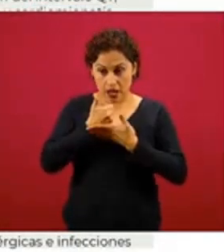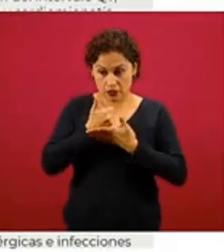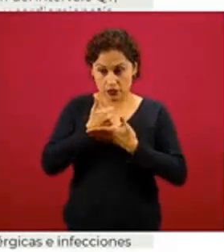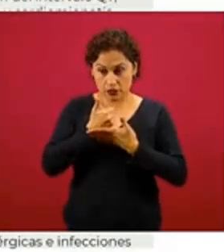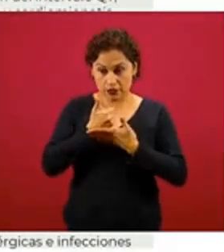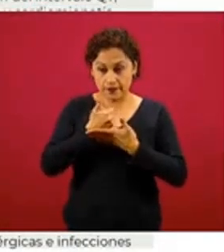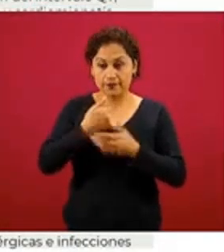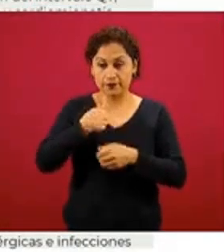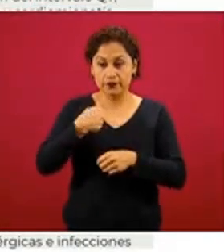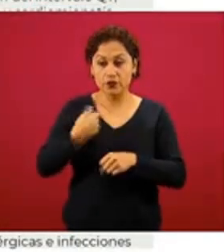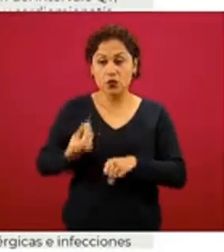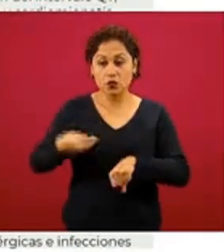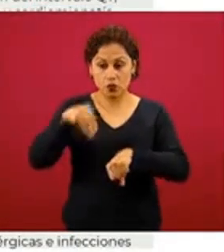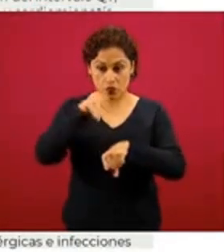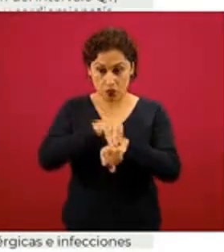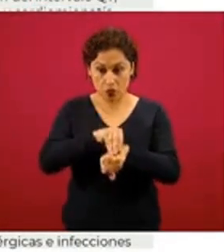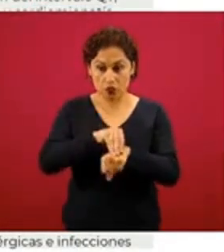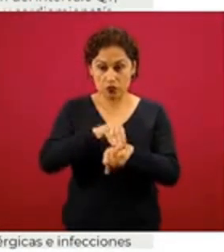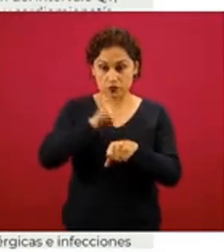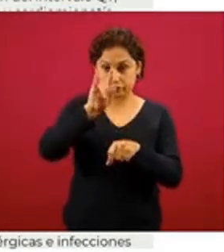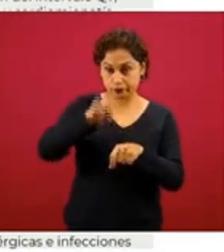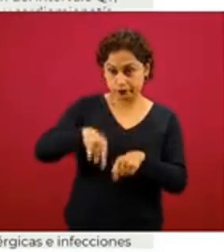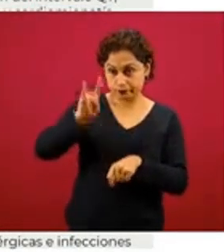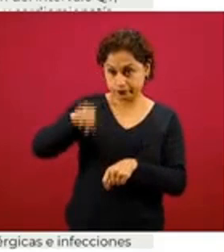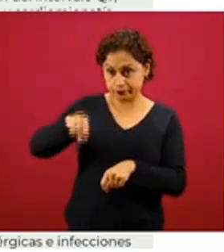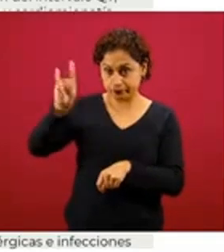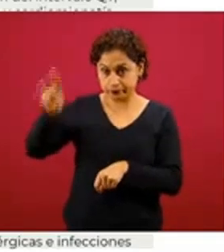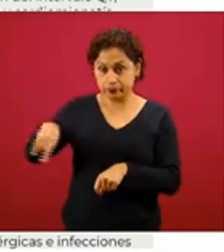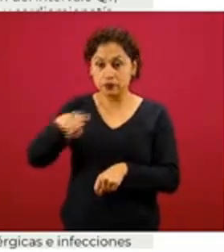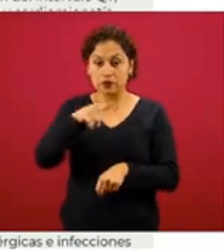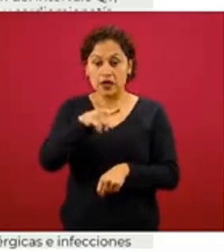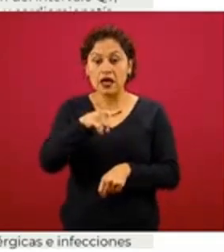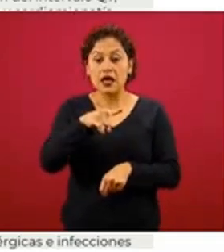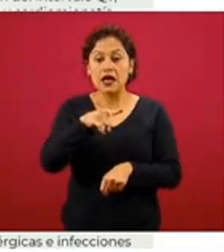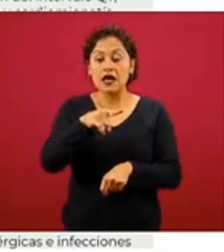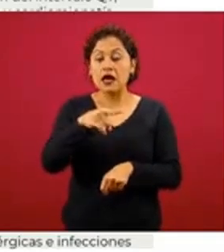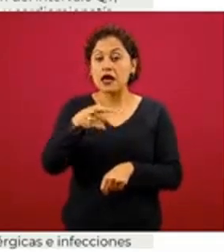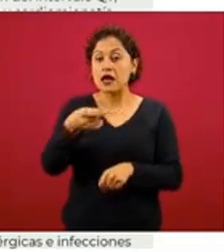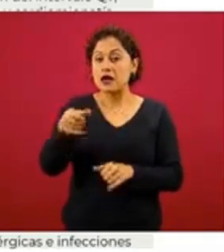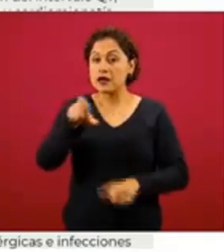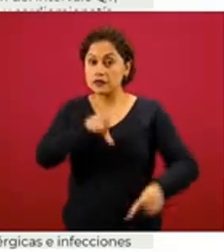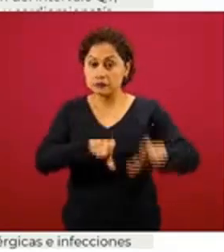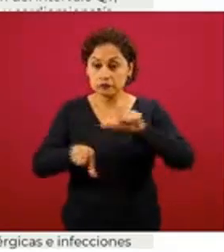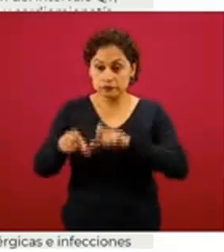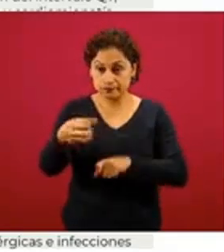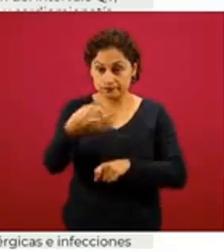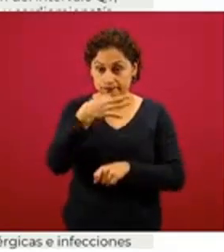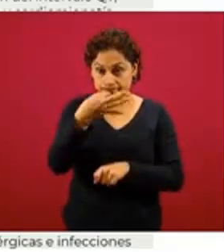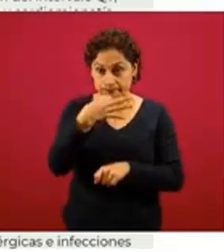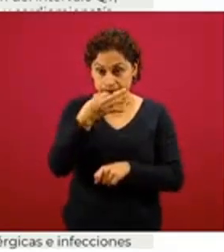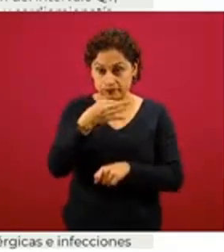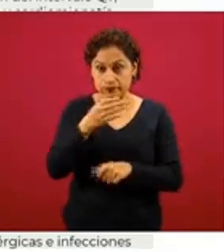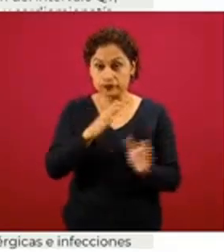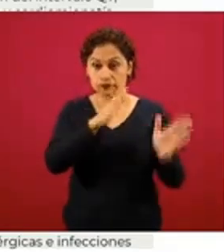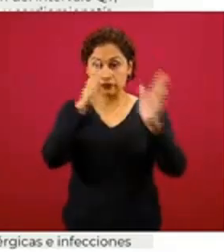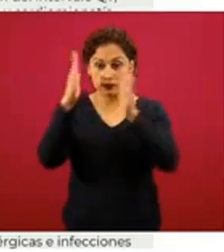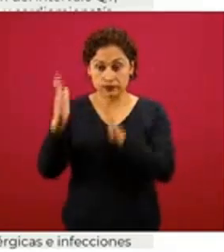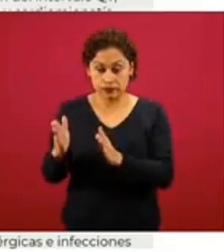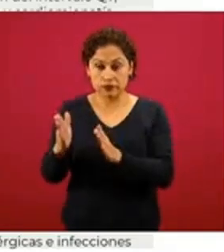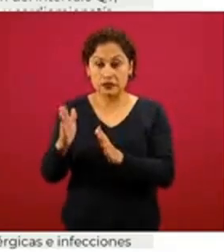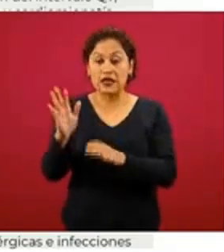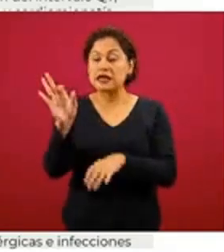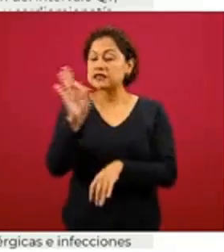secundarios que hay que cuidar. Si ya tenemos la enfermedad, tenemos la infección y la agresión y la pérdida de la función de las